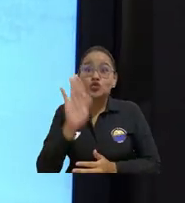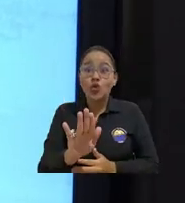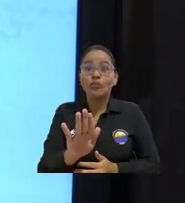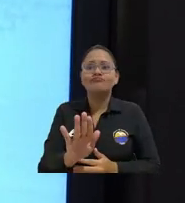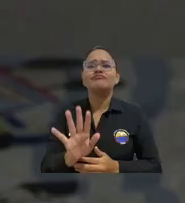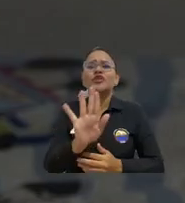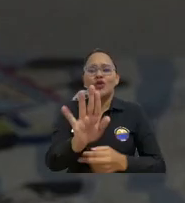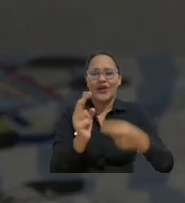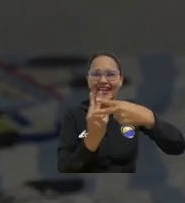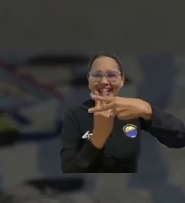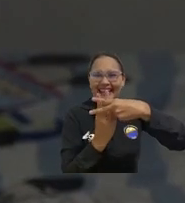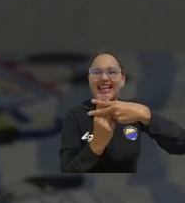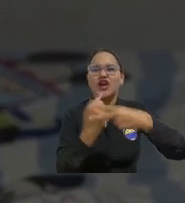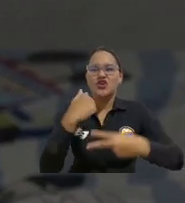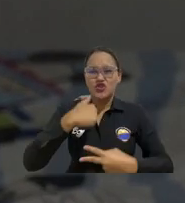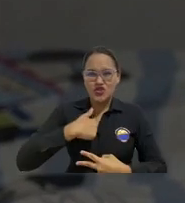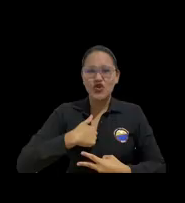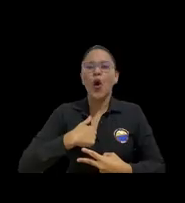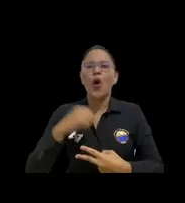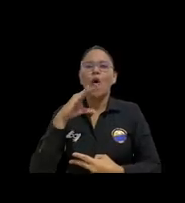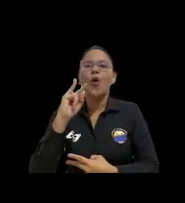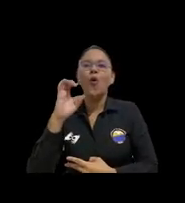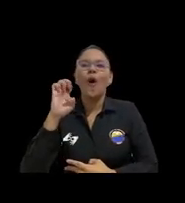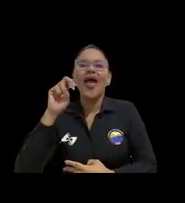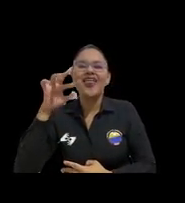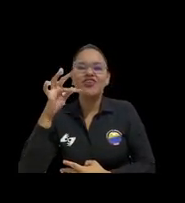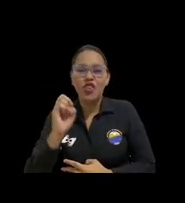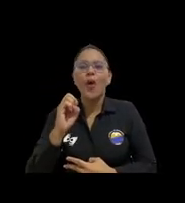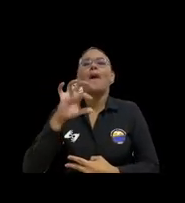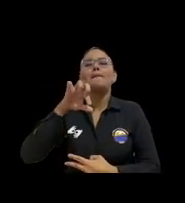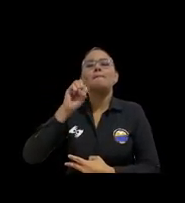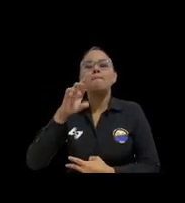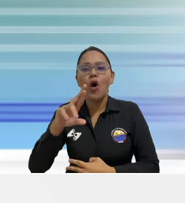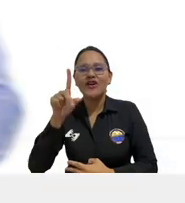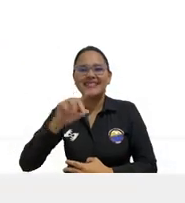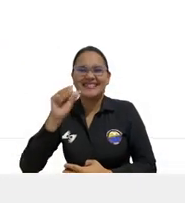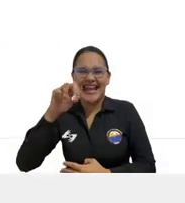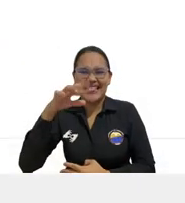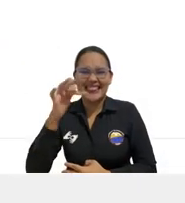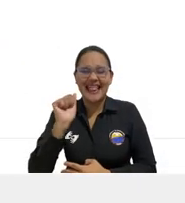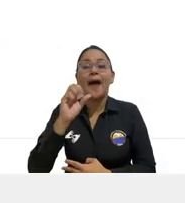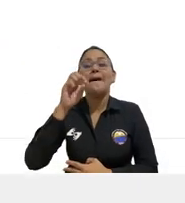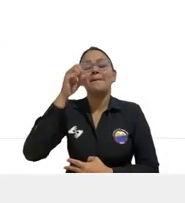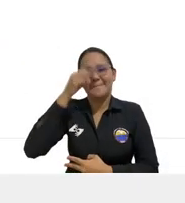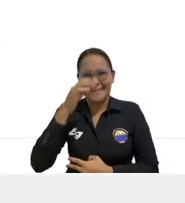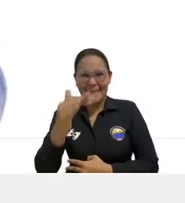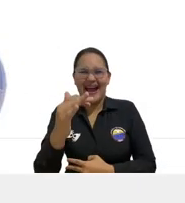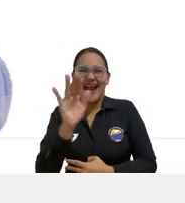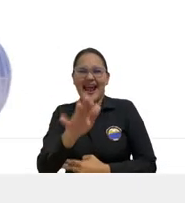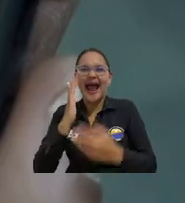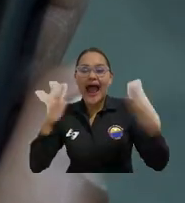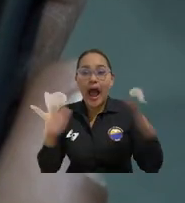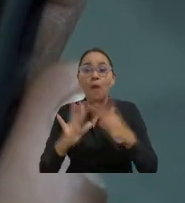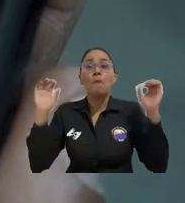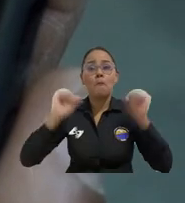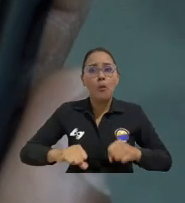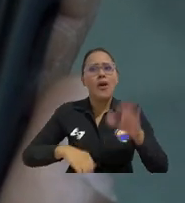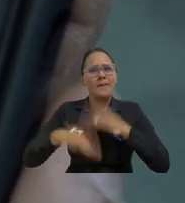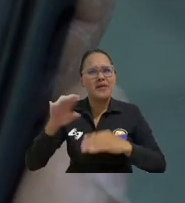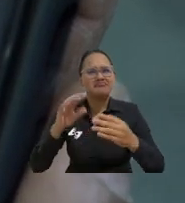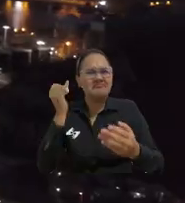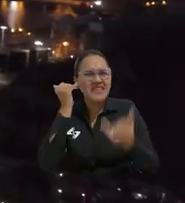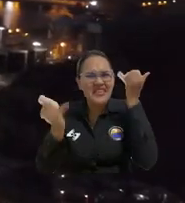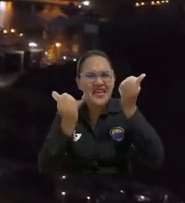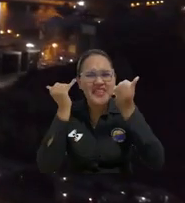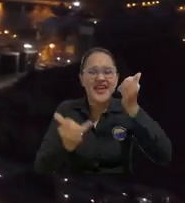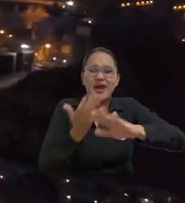Con la etiqueta numeral Yo Cuento por Santa Marta, los usuarios de X también podrán participar y hacer de estos dos canales el punto de encuentro